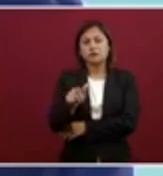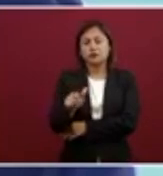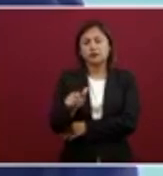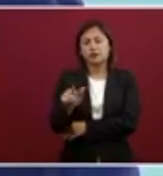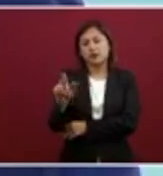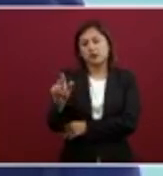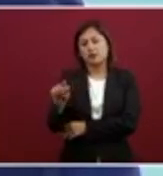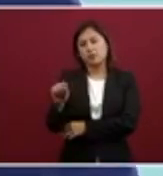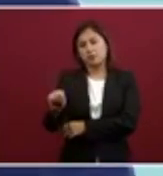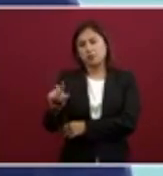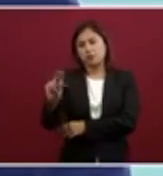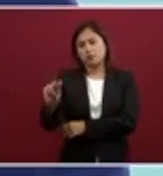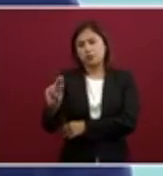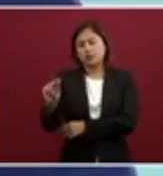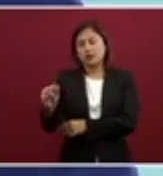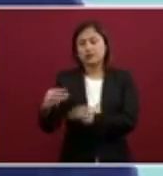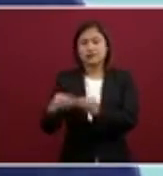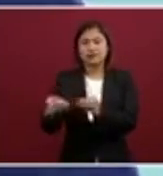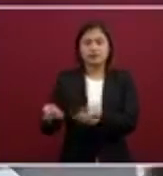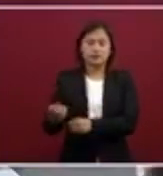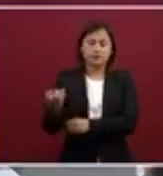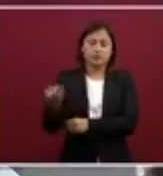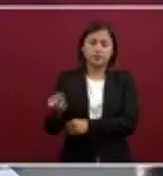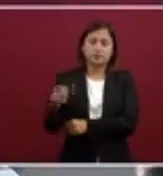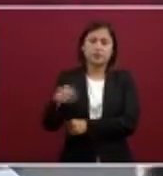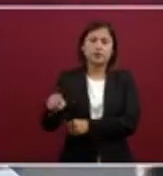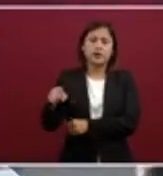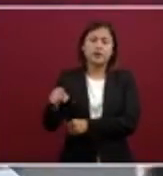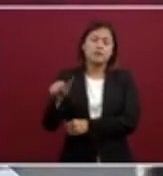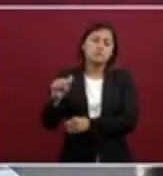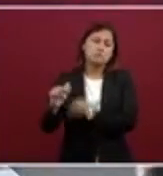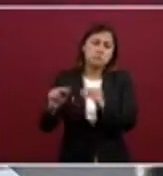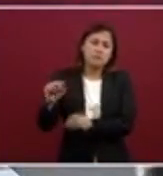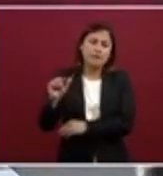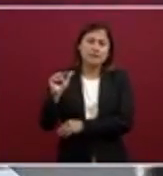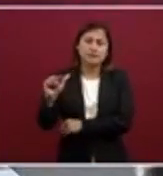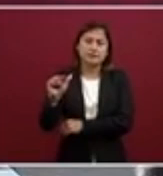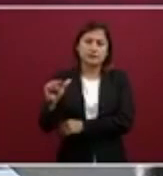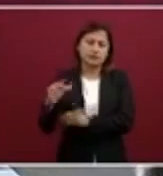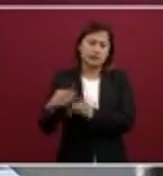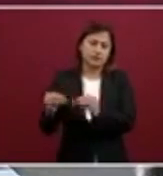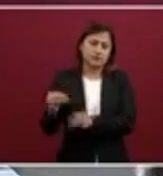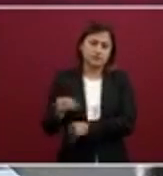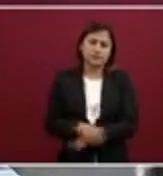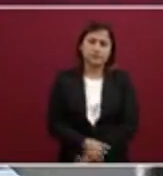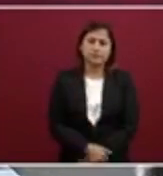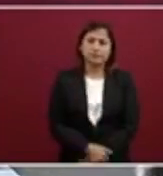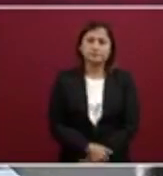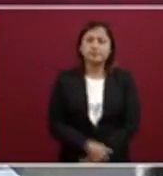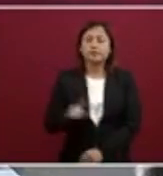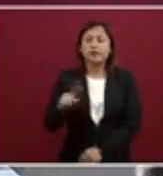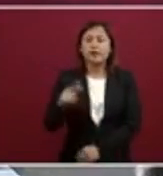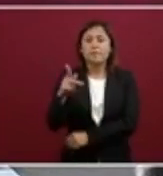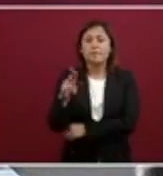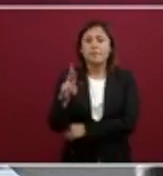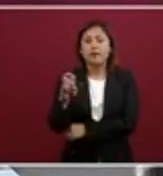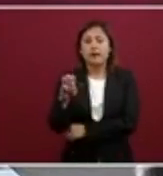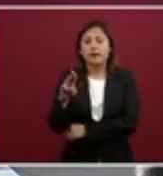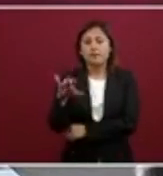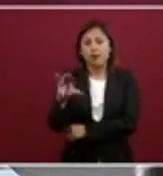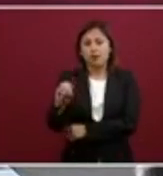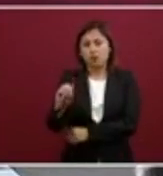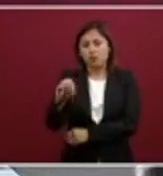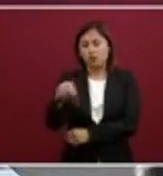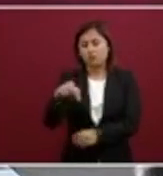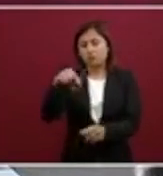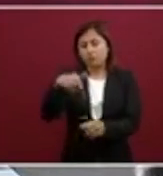17.80 pesos y un margen de 17 centavos. En la gasolina premium, la que